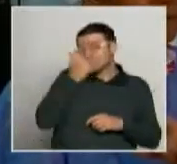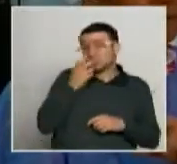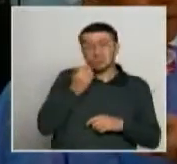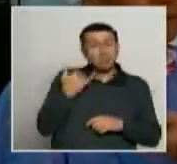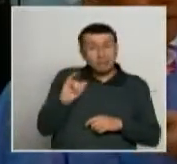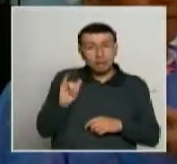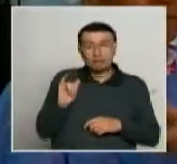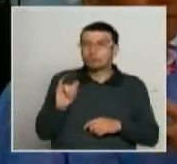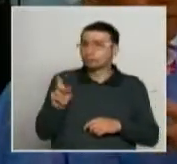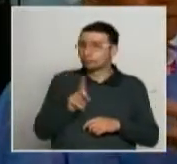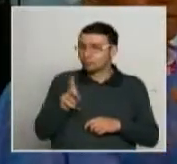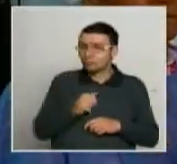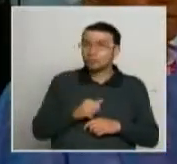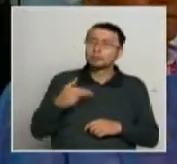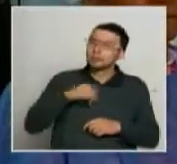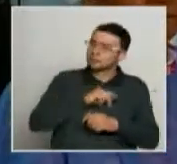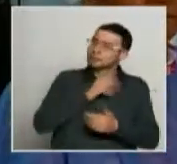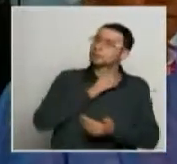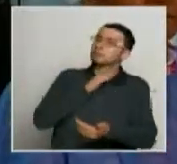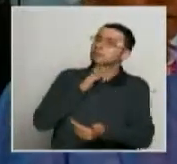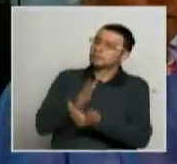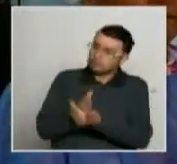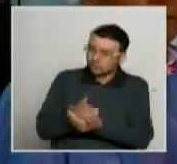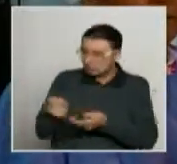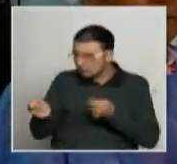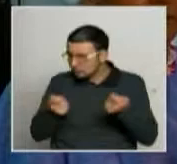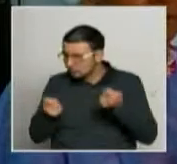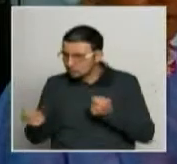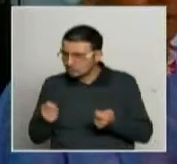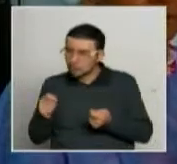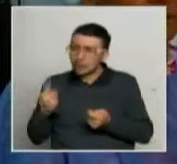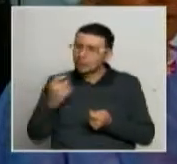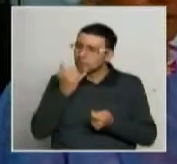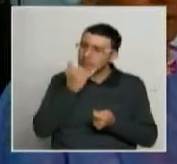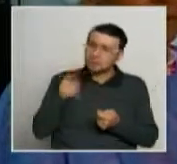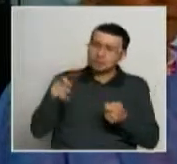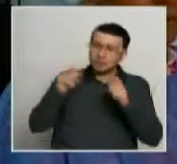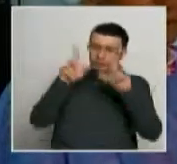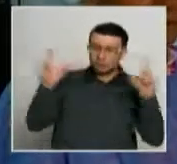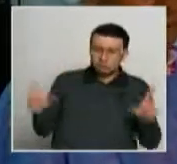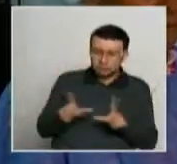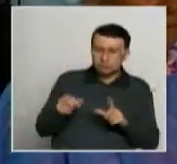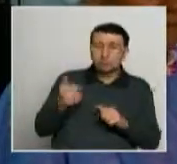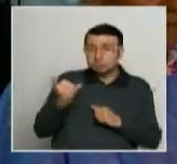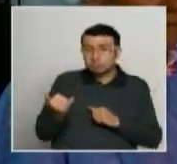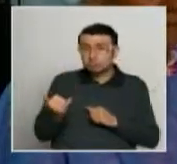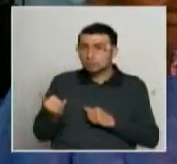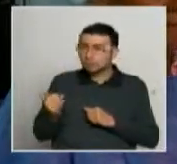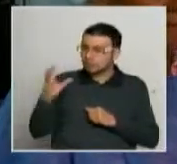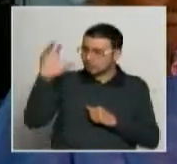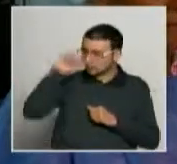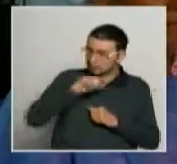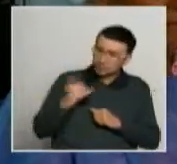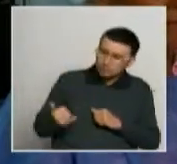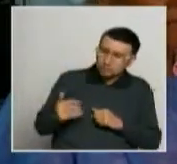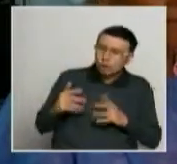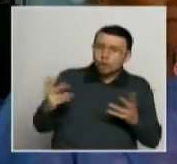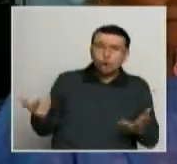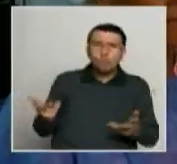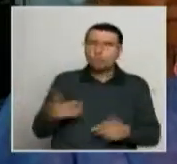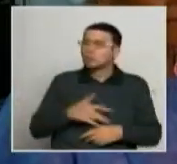un método diagnóstico como el ecodoppler para mirar cómo está ese sistema